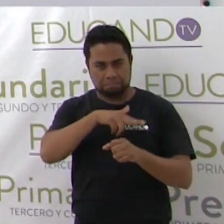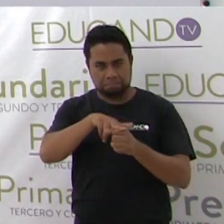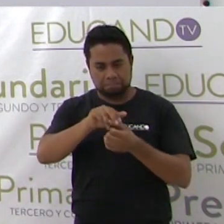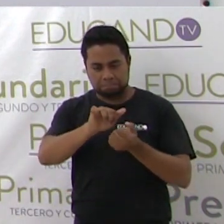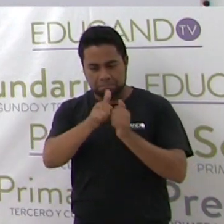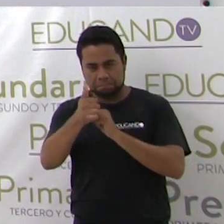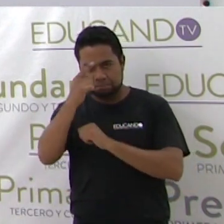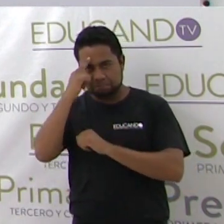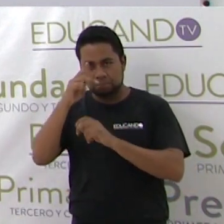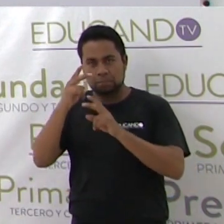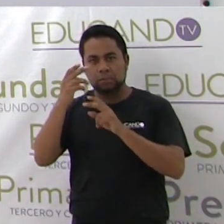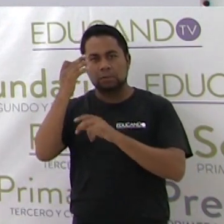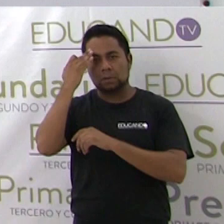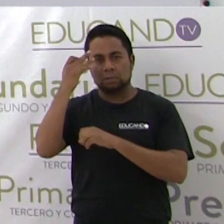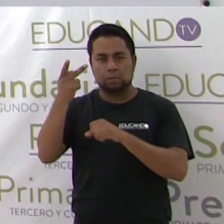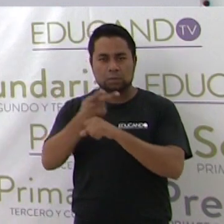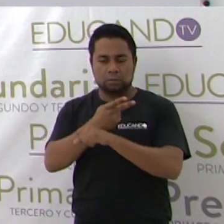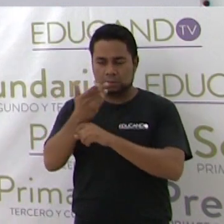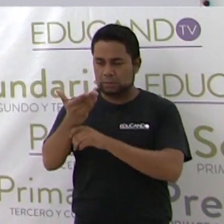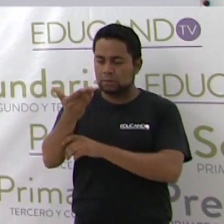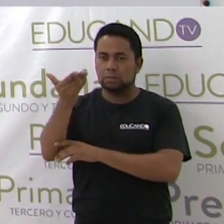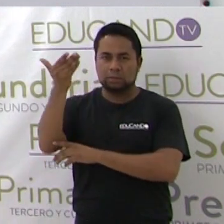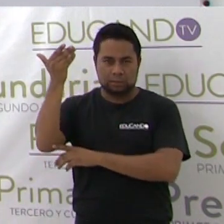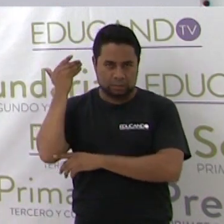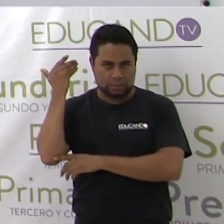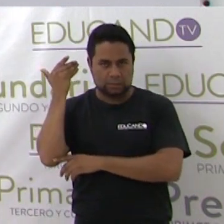en pretérito,